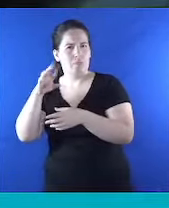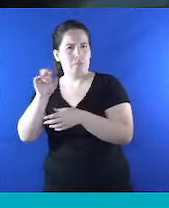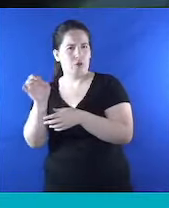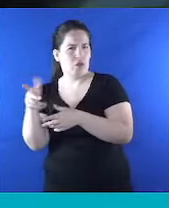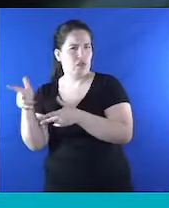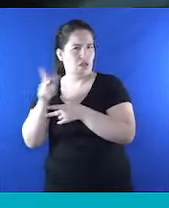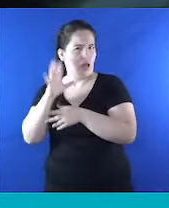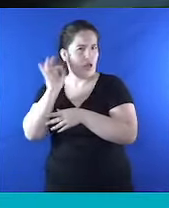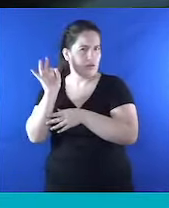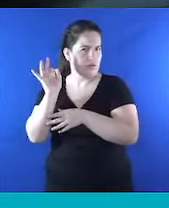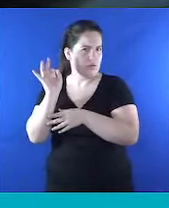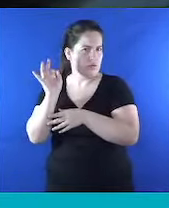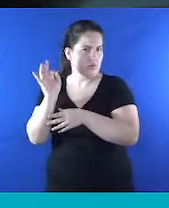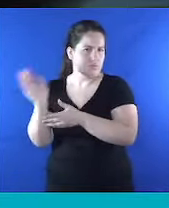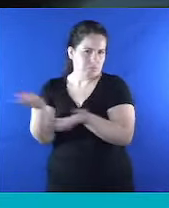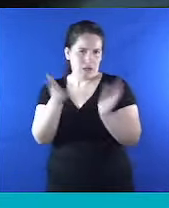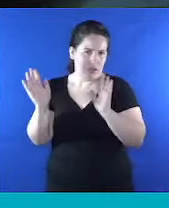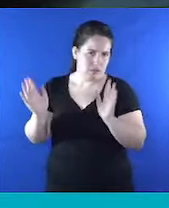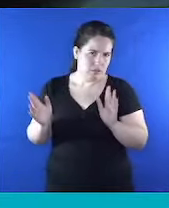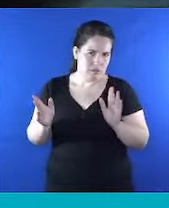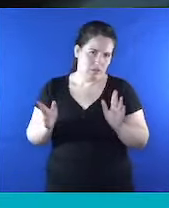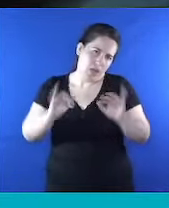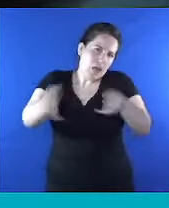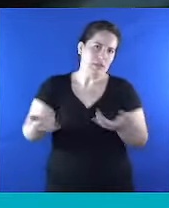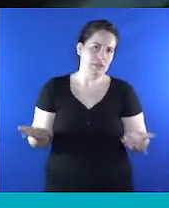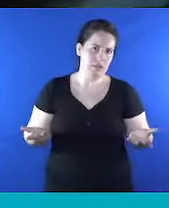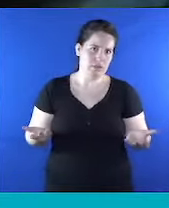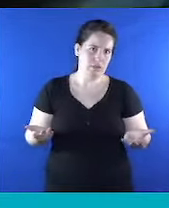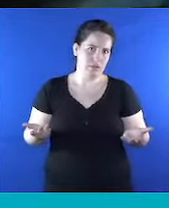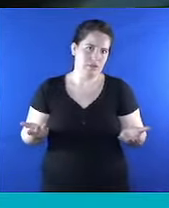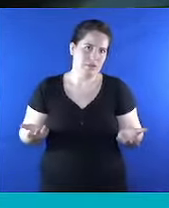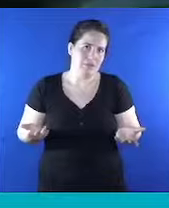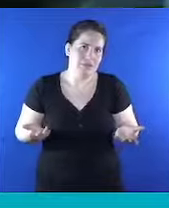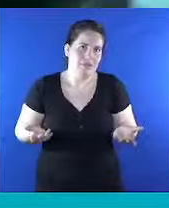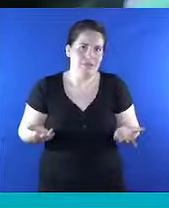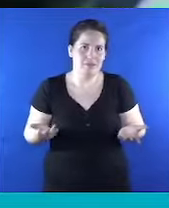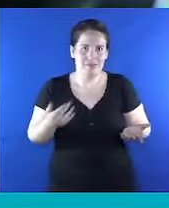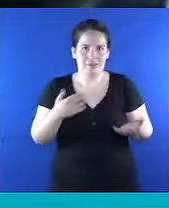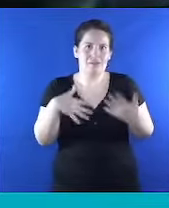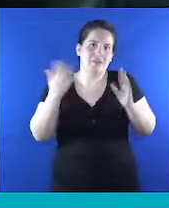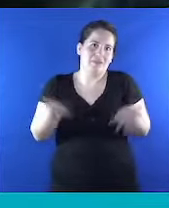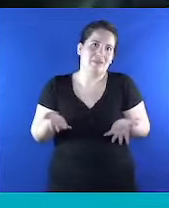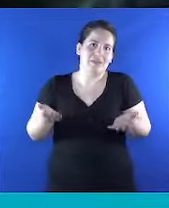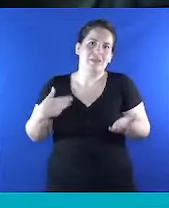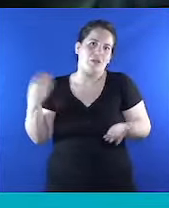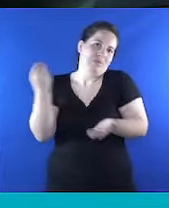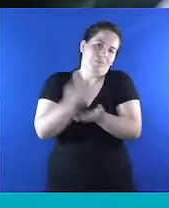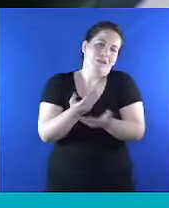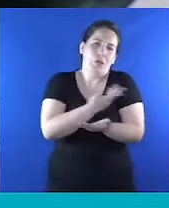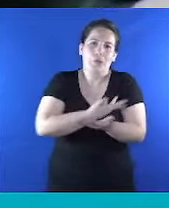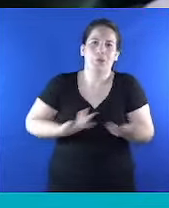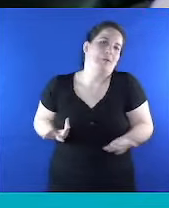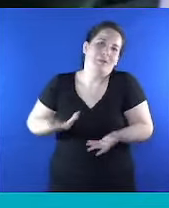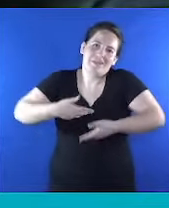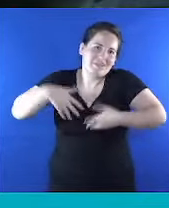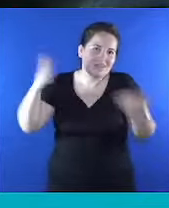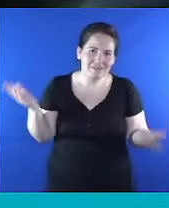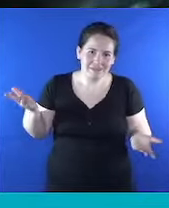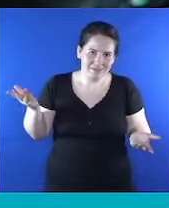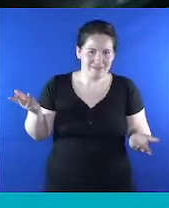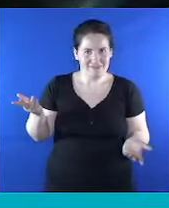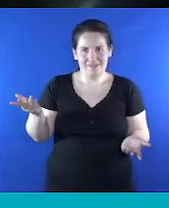algo pásense ya está digo asuman lo y háganse parte central del gobierno y listo digo no no tiene